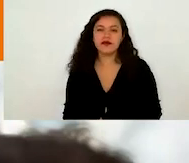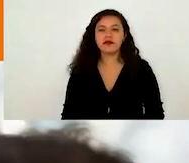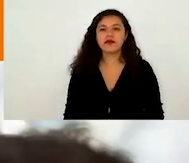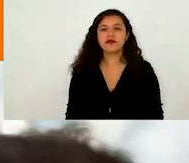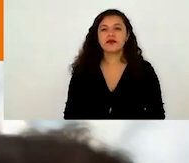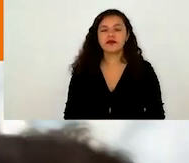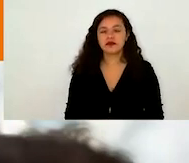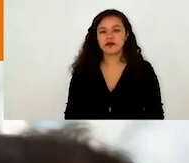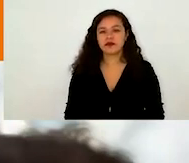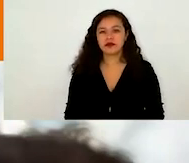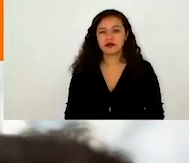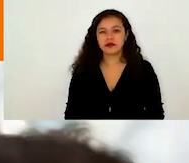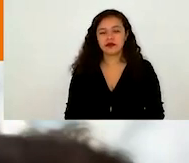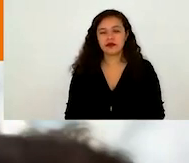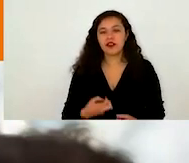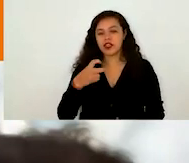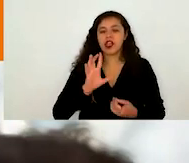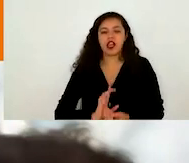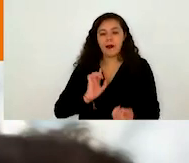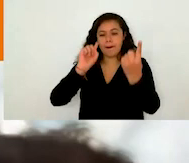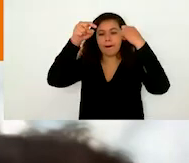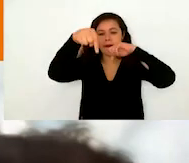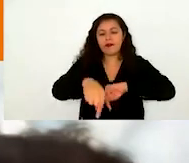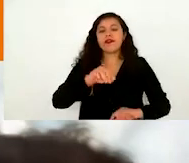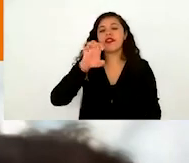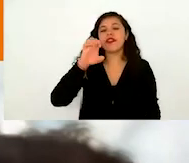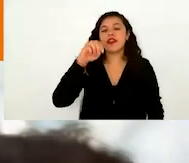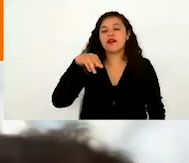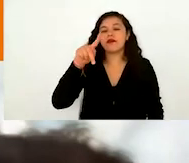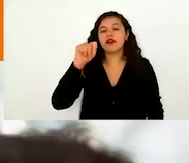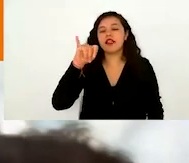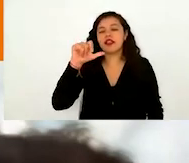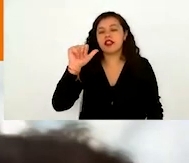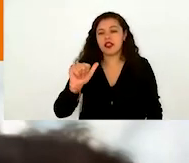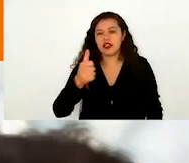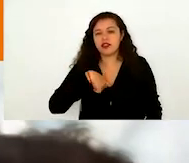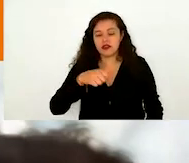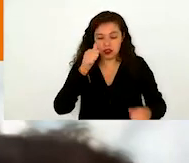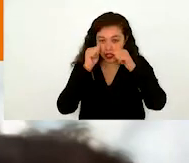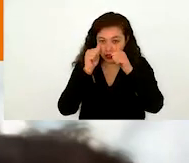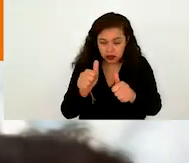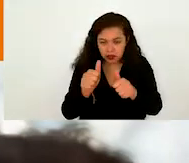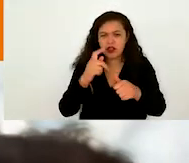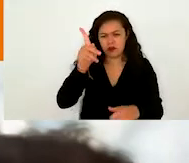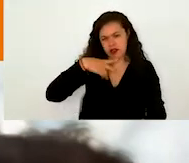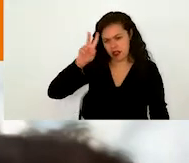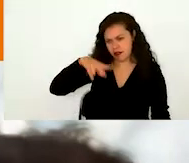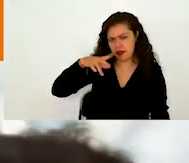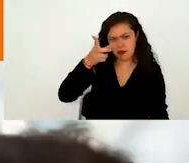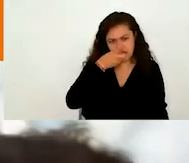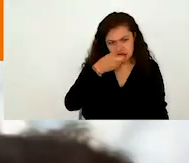esta cuestión del partido yo estoy con esa tensión me interesa el otro está diciendo